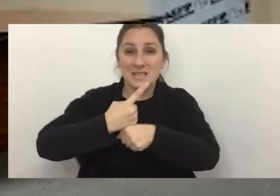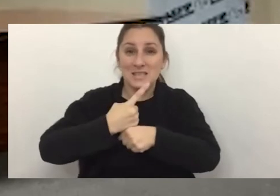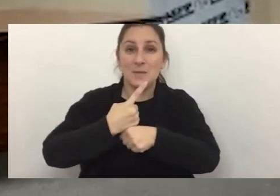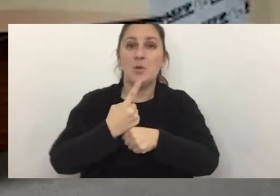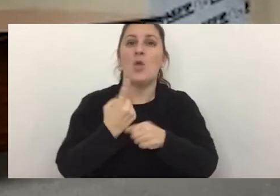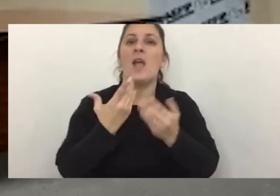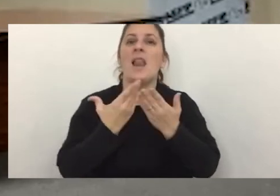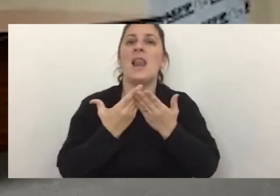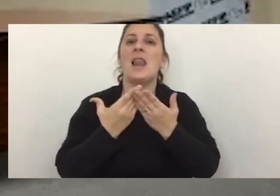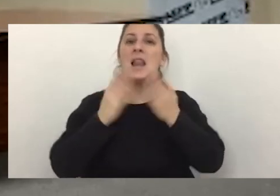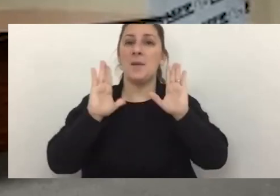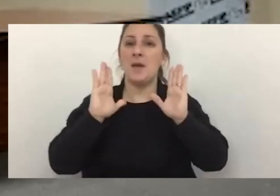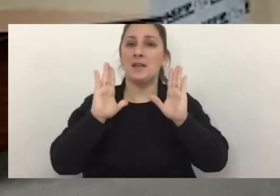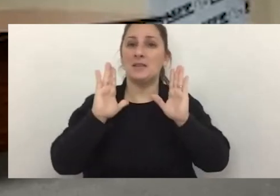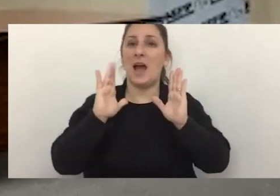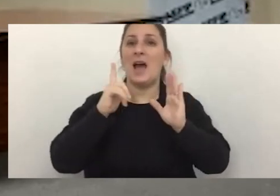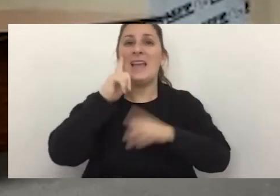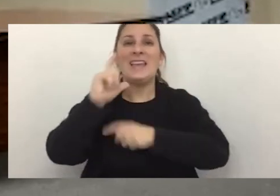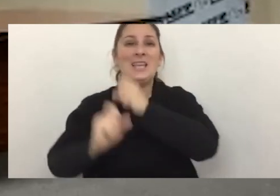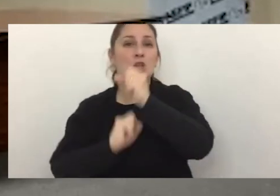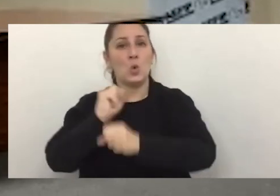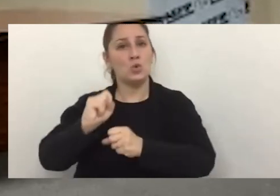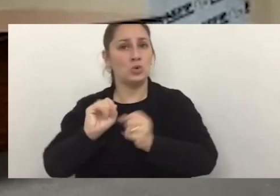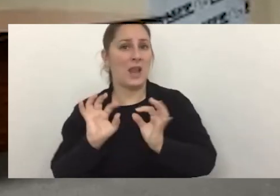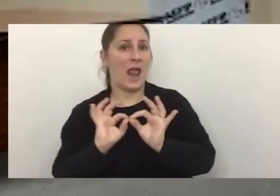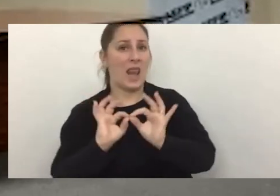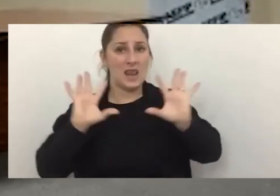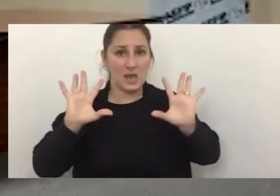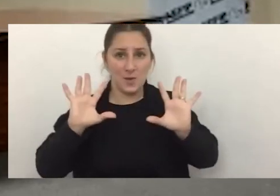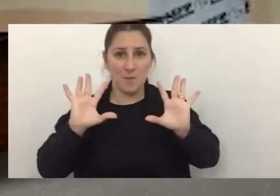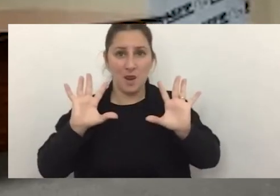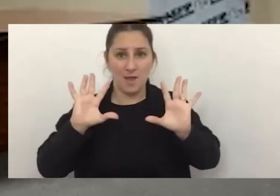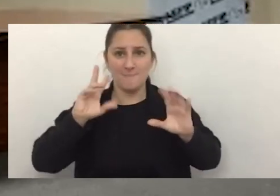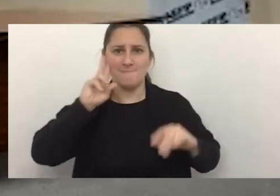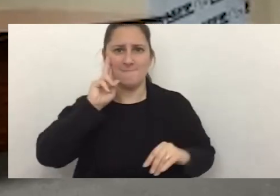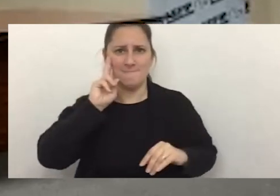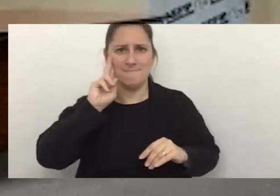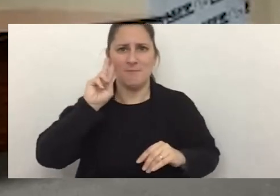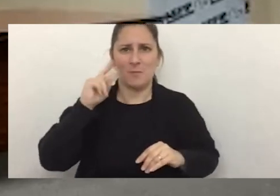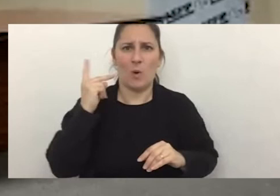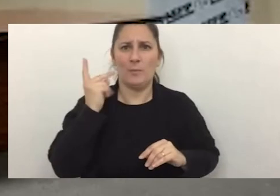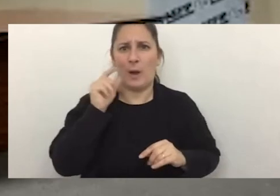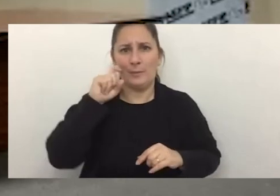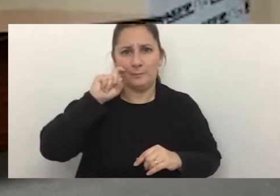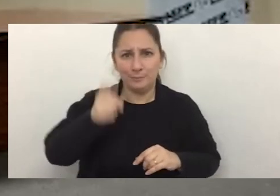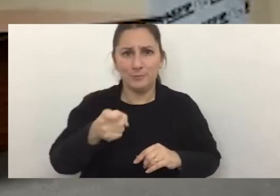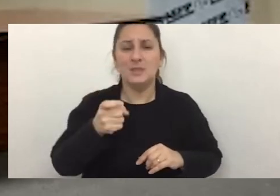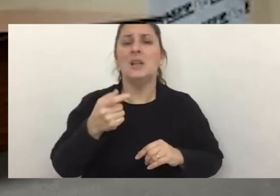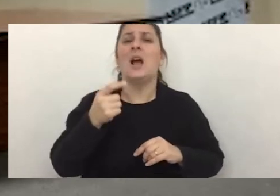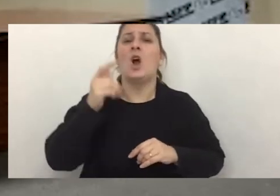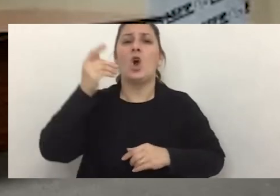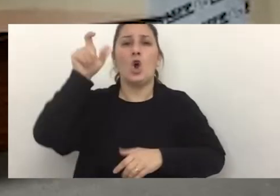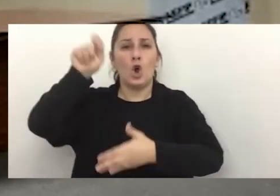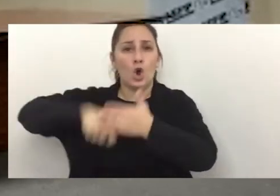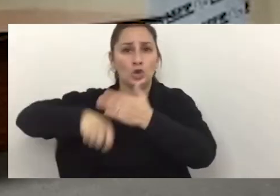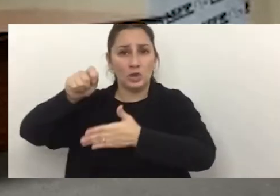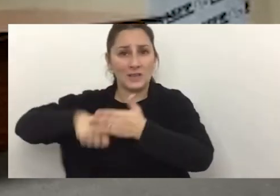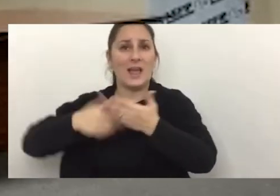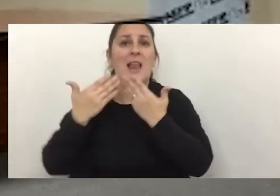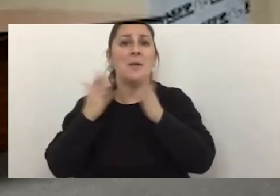de ejercer toda industria lícita, además la libertad de contratar y además el derecho de propiedad.